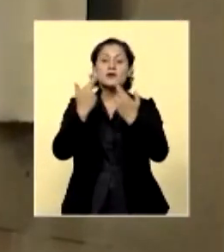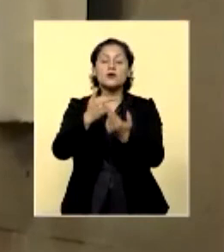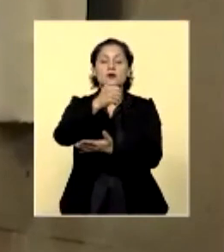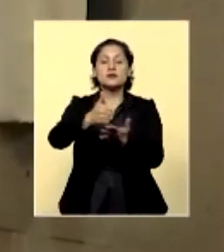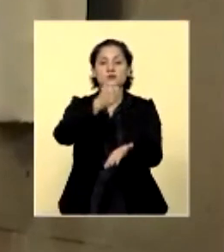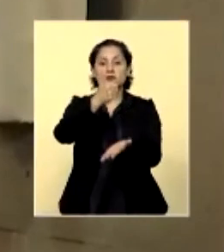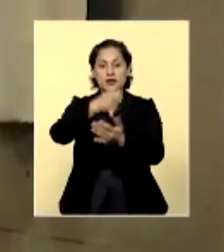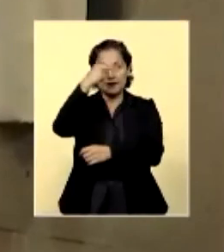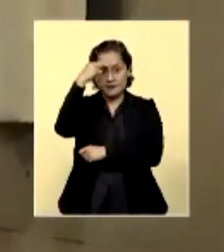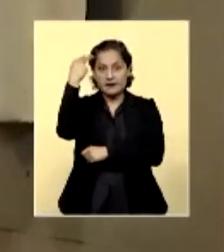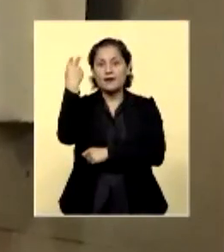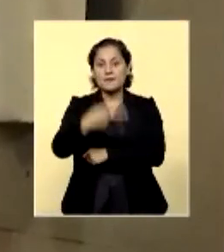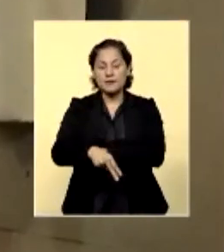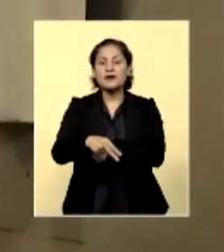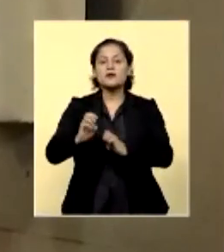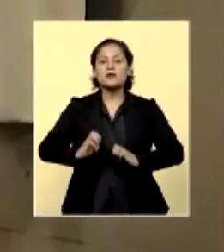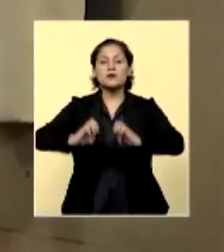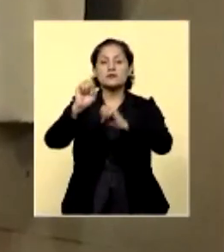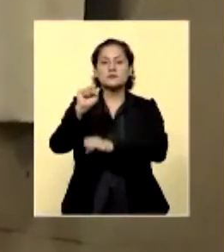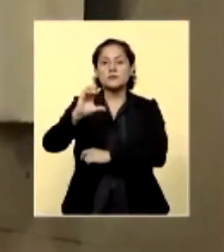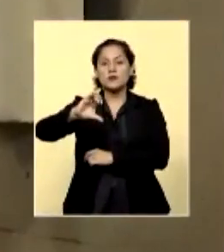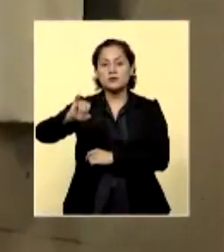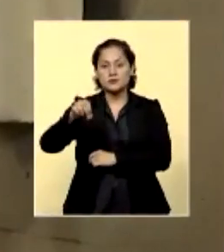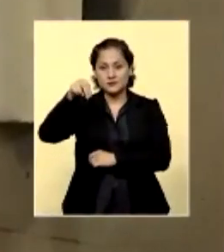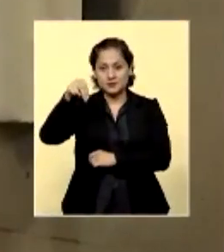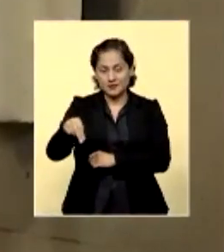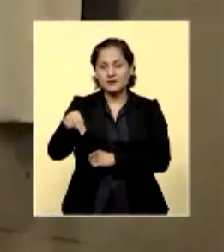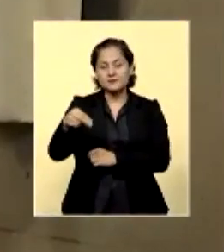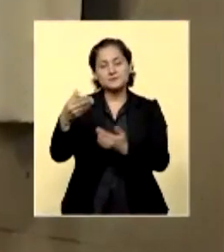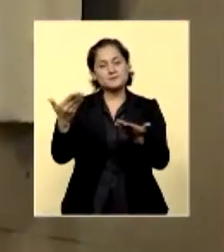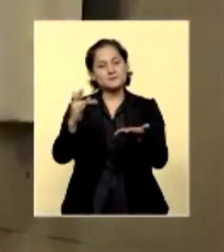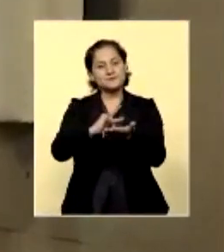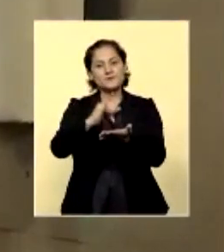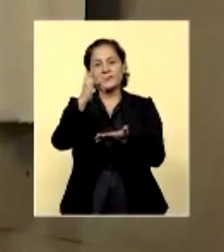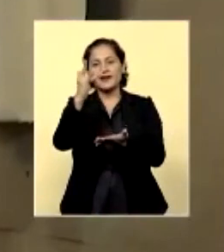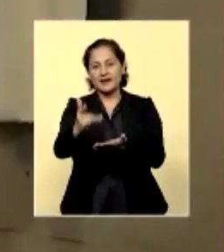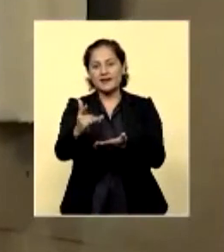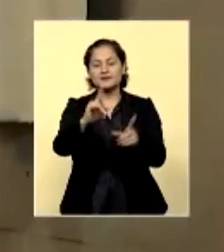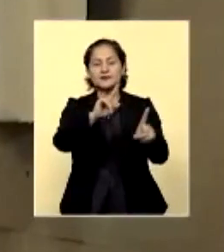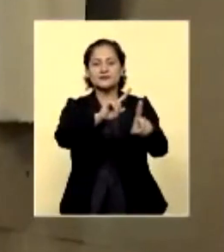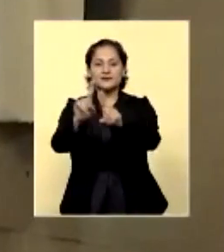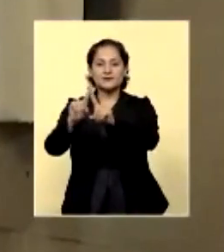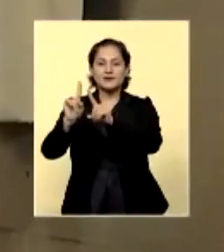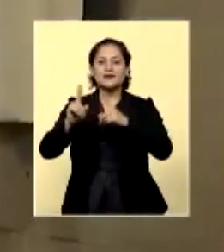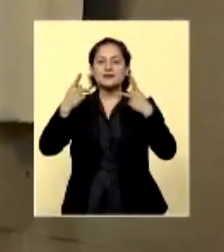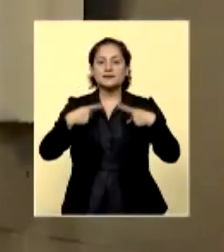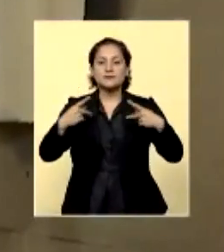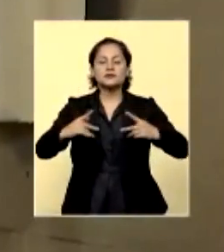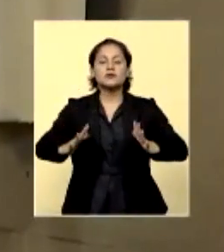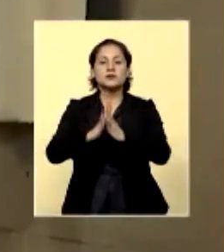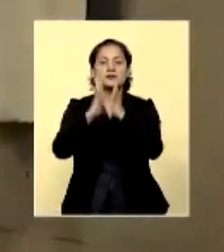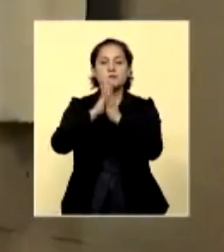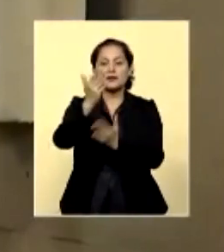México, en la sede de la Suprema Corte de Justicia de la Nación, y agradecemos a quienes han participado en